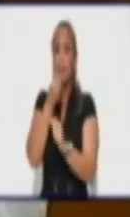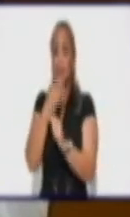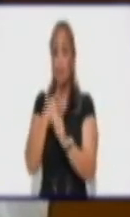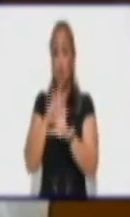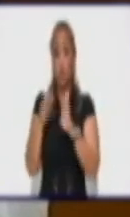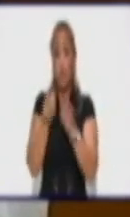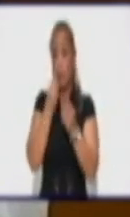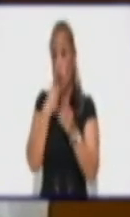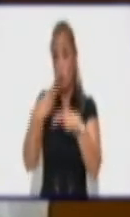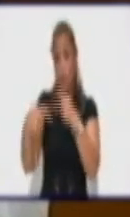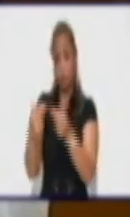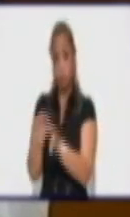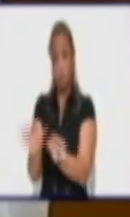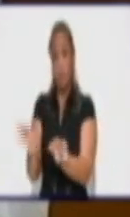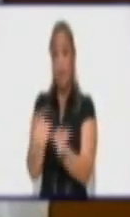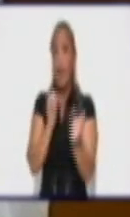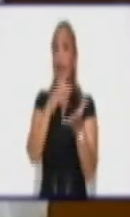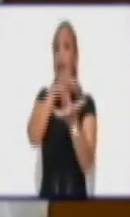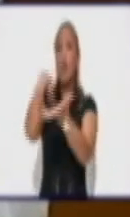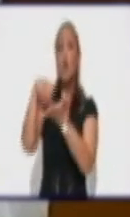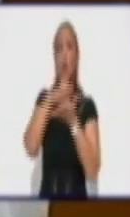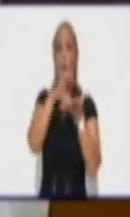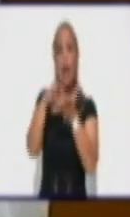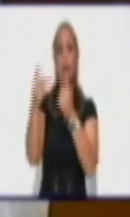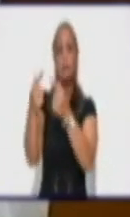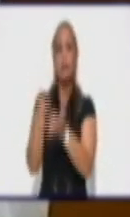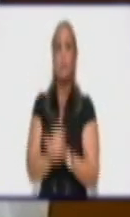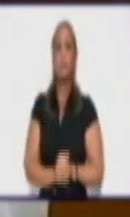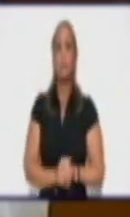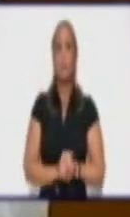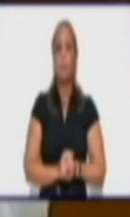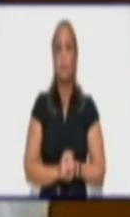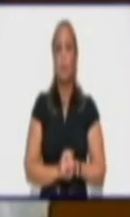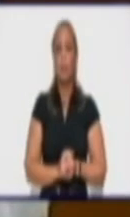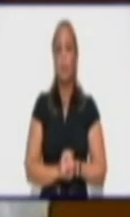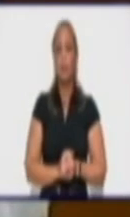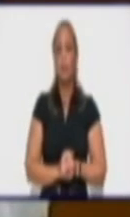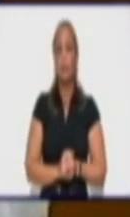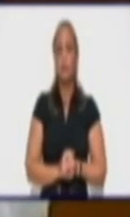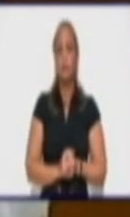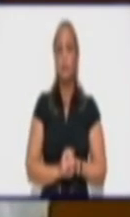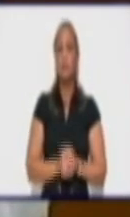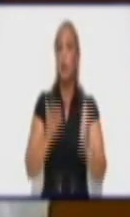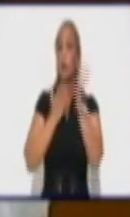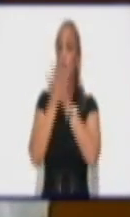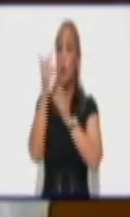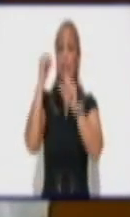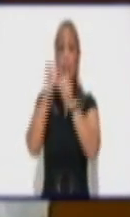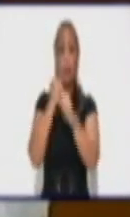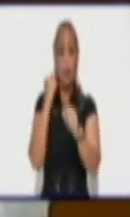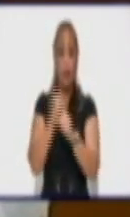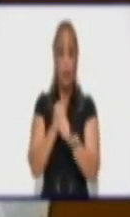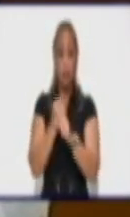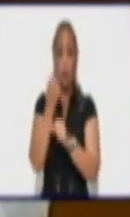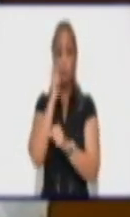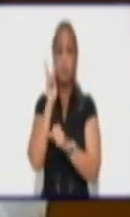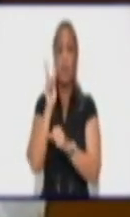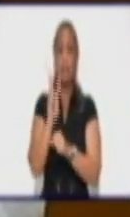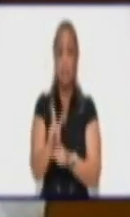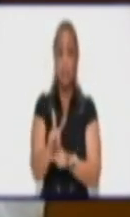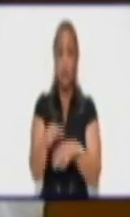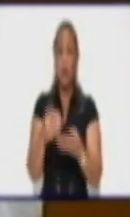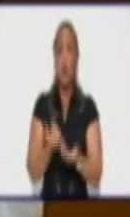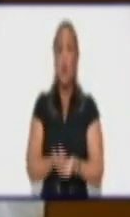explicaba hay que continuar trabajando en la atención a los la